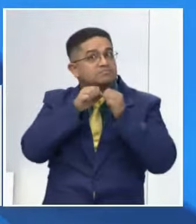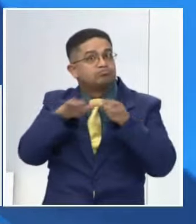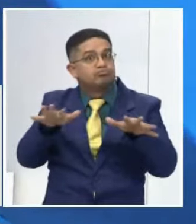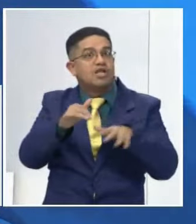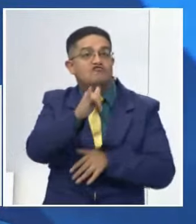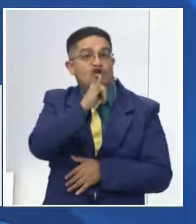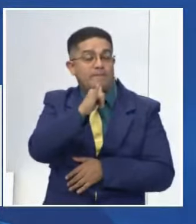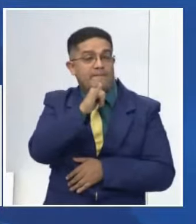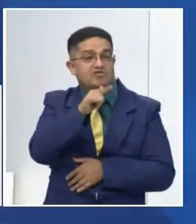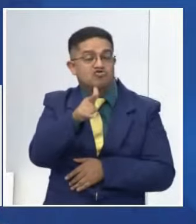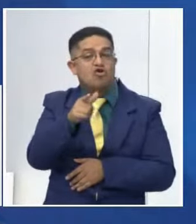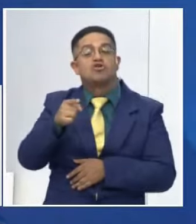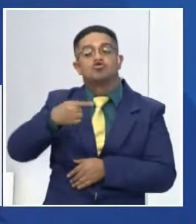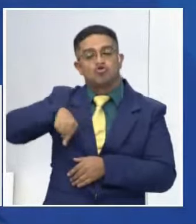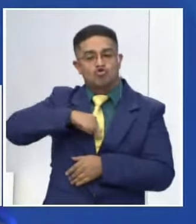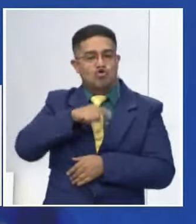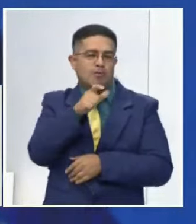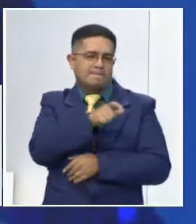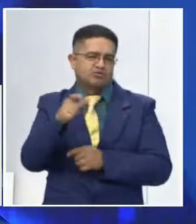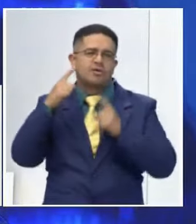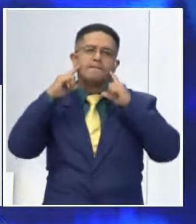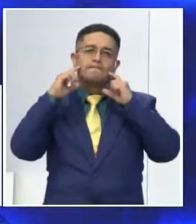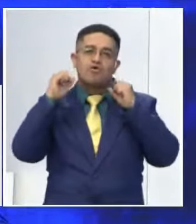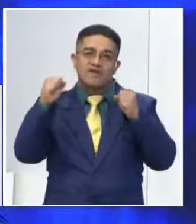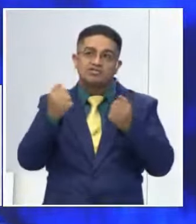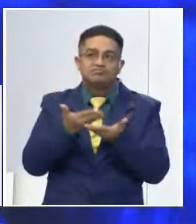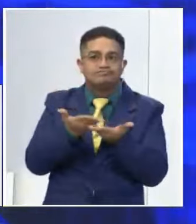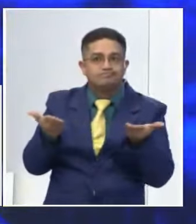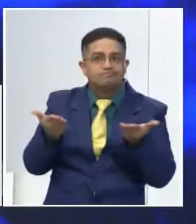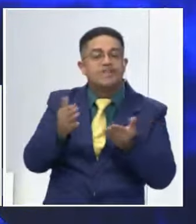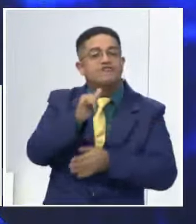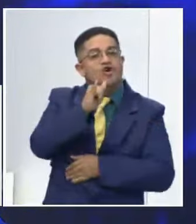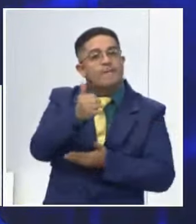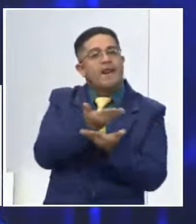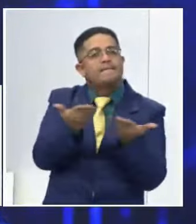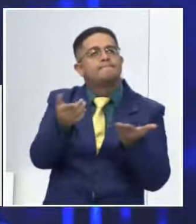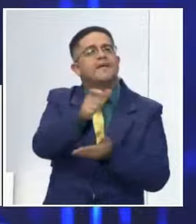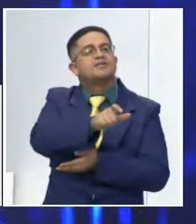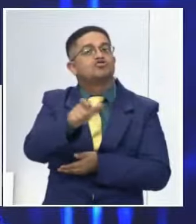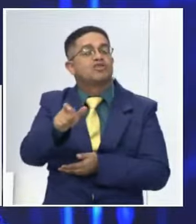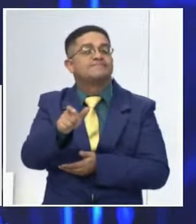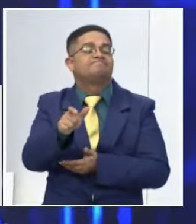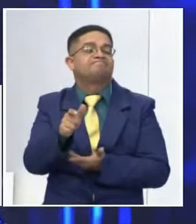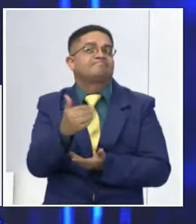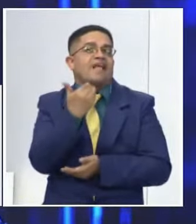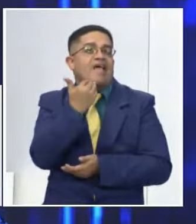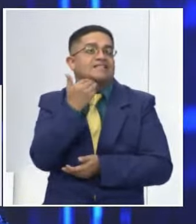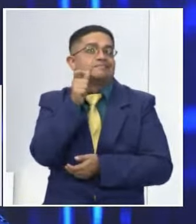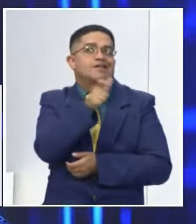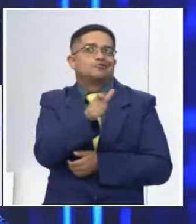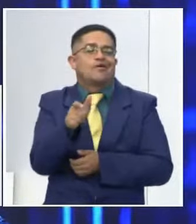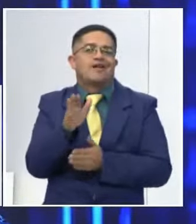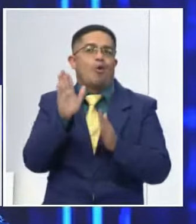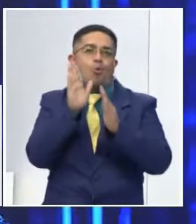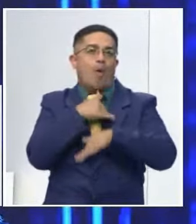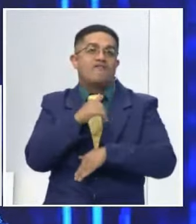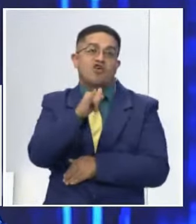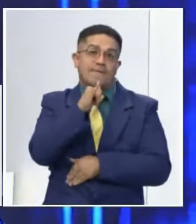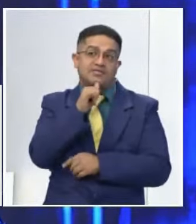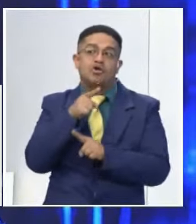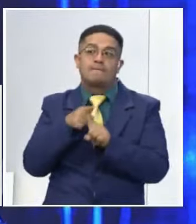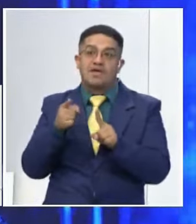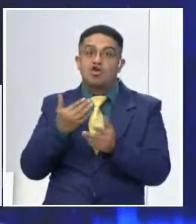esos conocimientos que tenemos los profesionales de la salud al público en general, en donde casi las personas no tienen acceso, pero bueno, gracias a